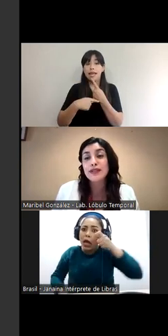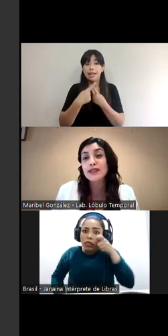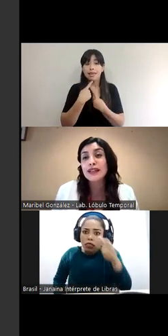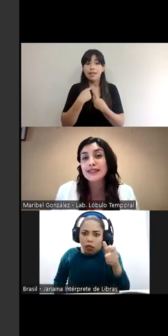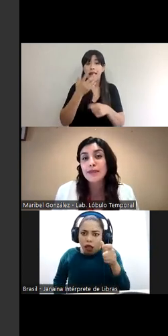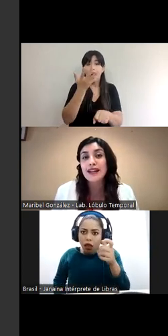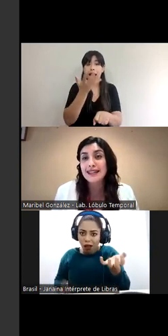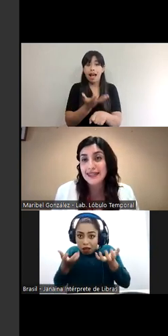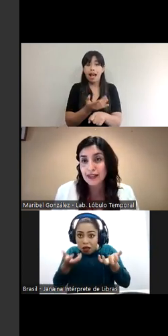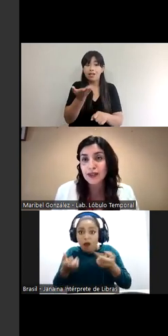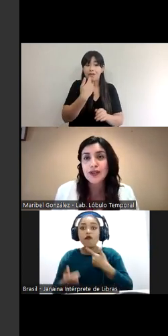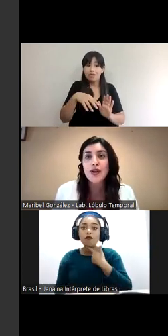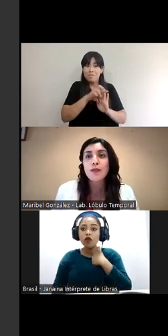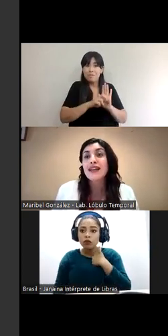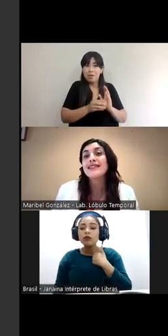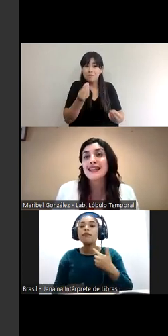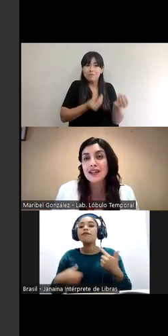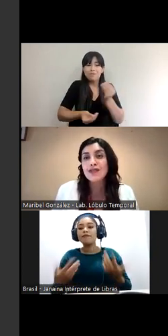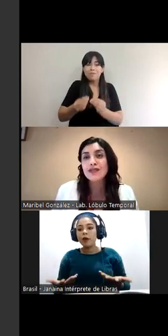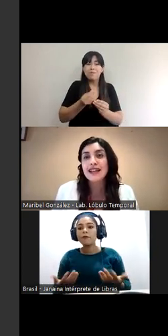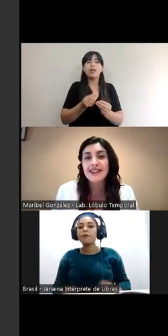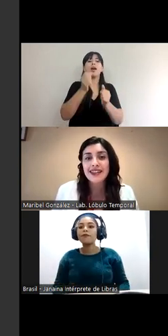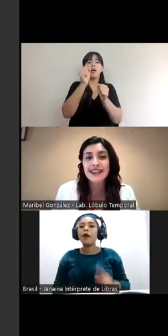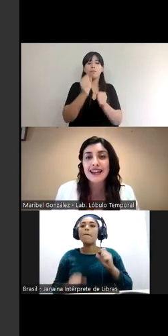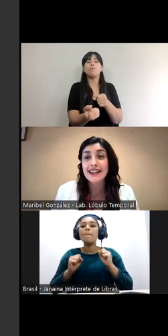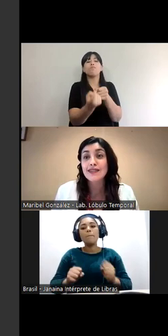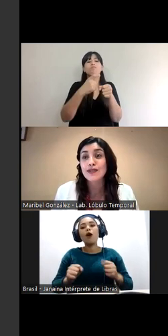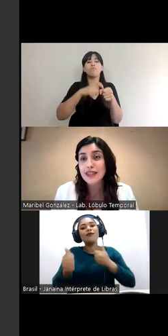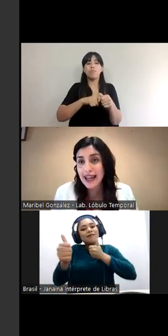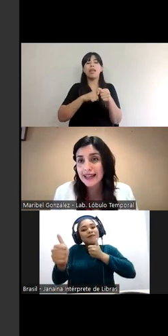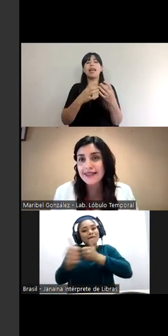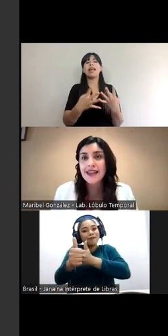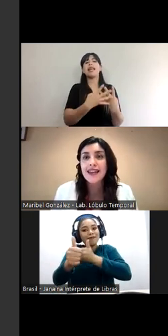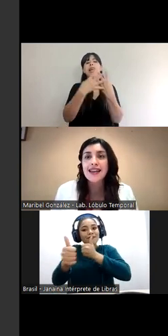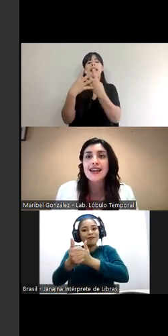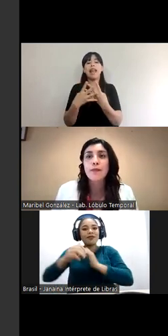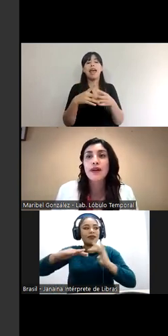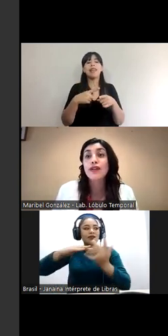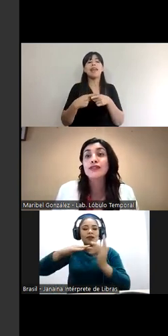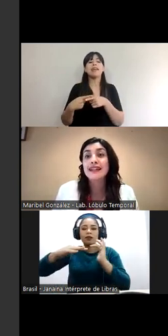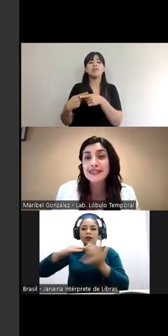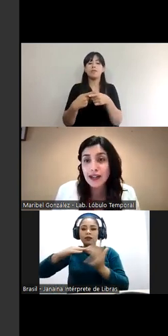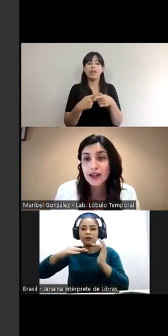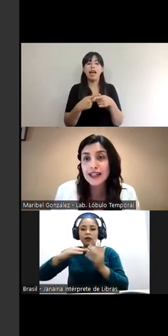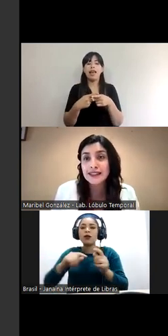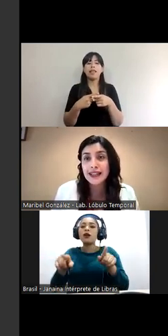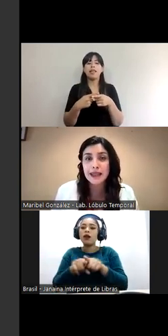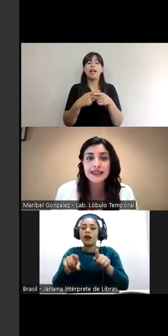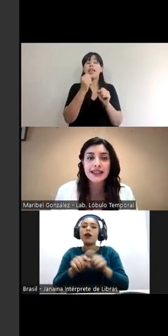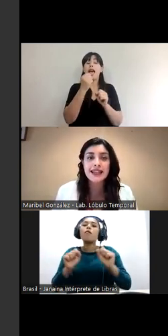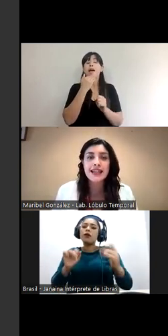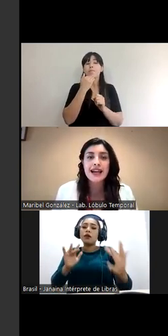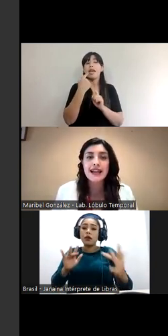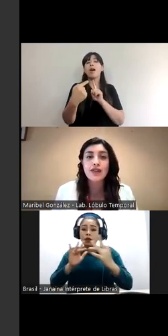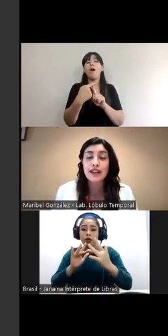el proyecto que estamos realizando, puedan seguirnos a través de las redes sociales, puedan contactarnos